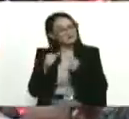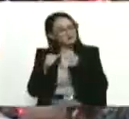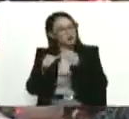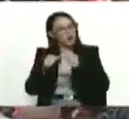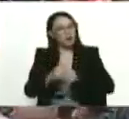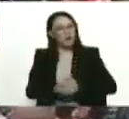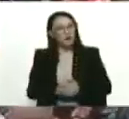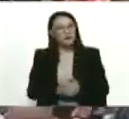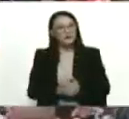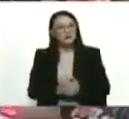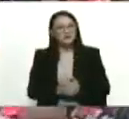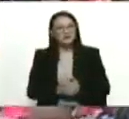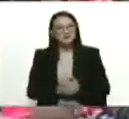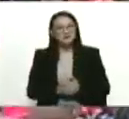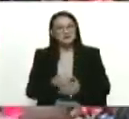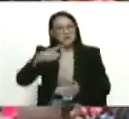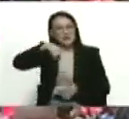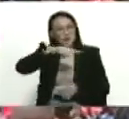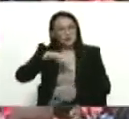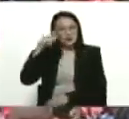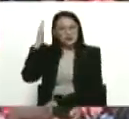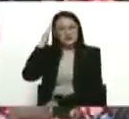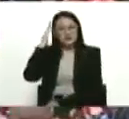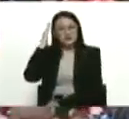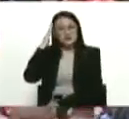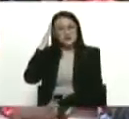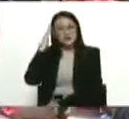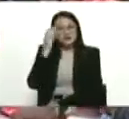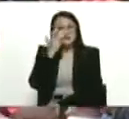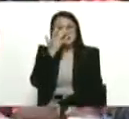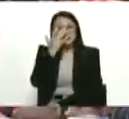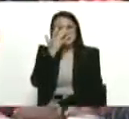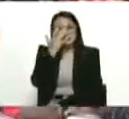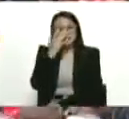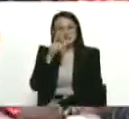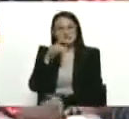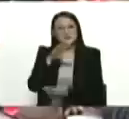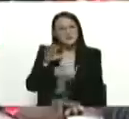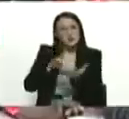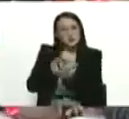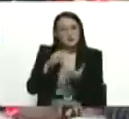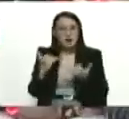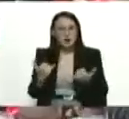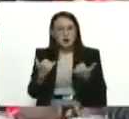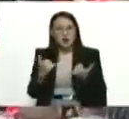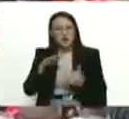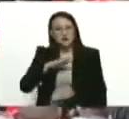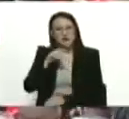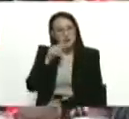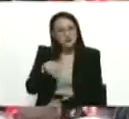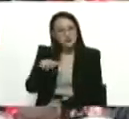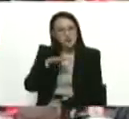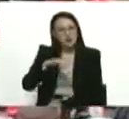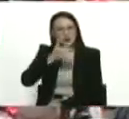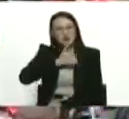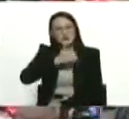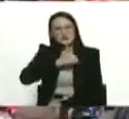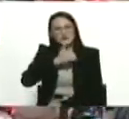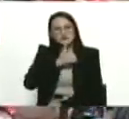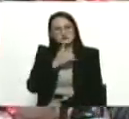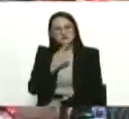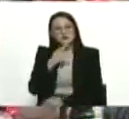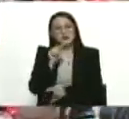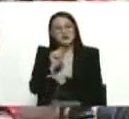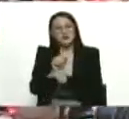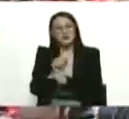Y ustedes saben que a pesar de las complejidades, hoy está este pueblo en resistencia para